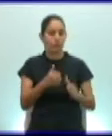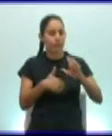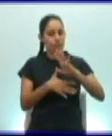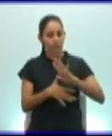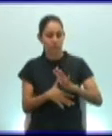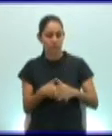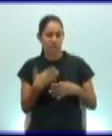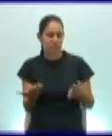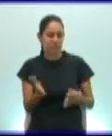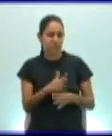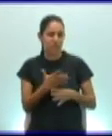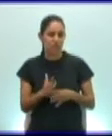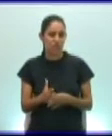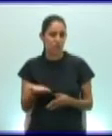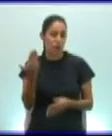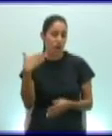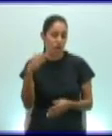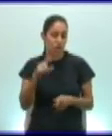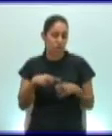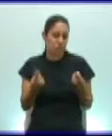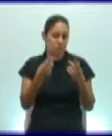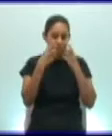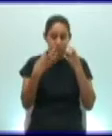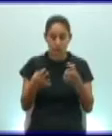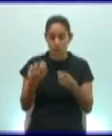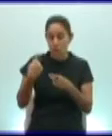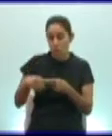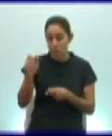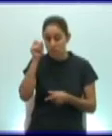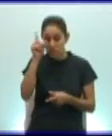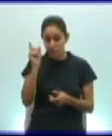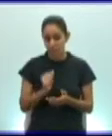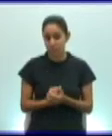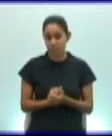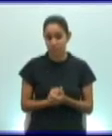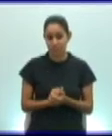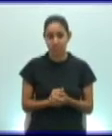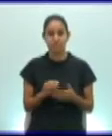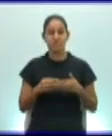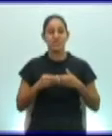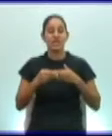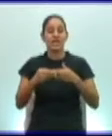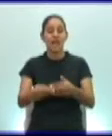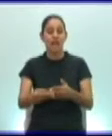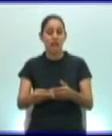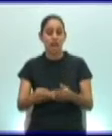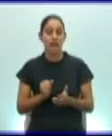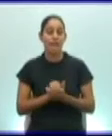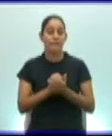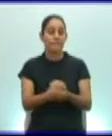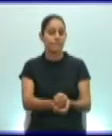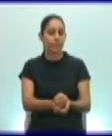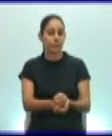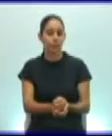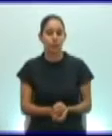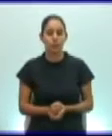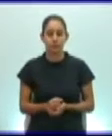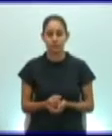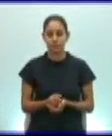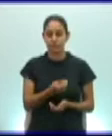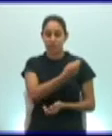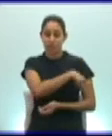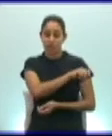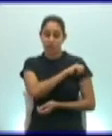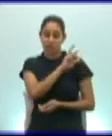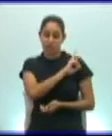momento. Y otra idea que pudiéramos utilizar, fortaleció el apoyo de las masas a la revolución. Creo que son elementos que ustedes